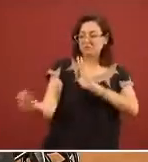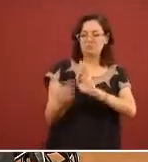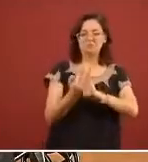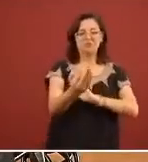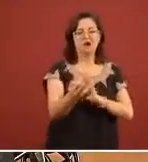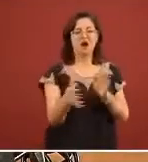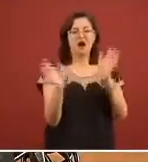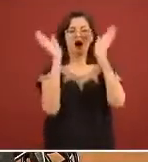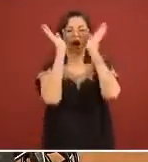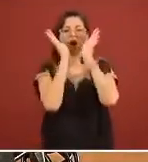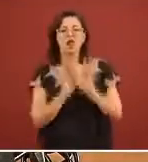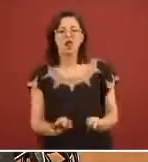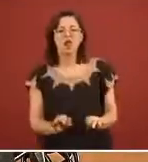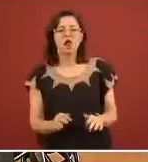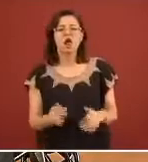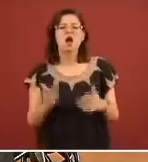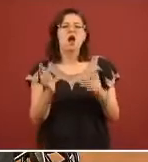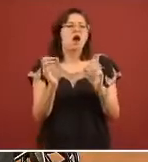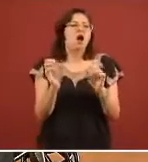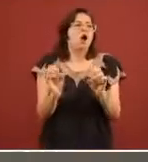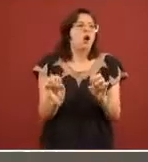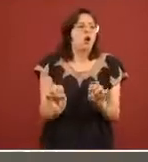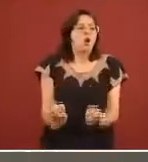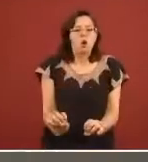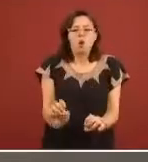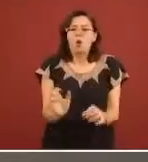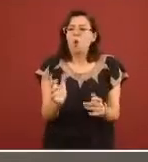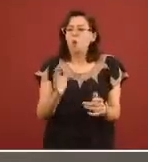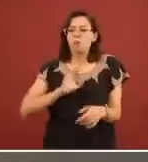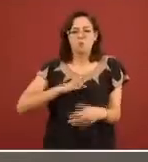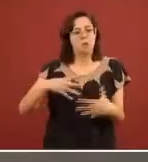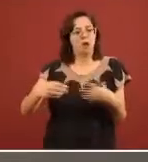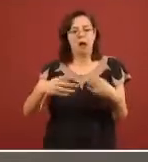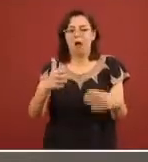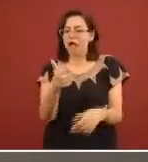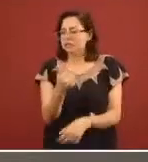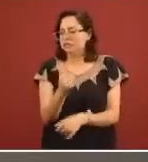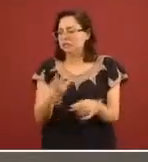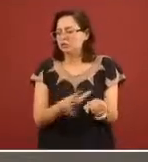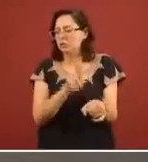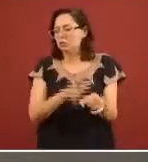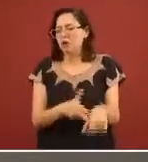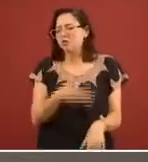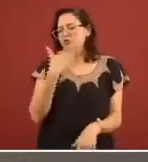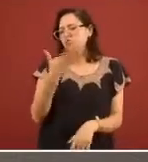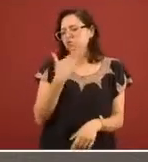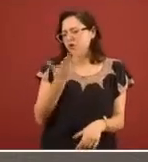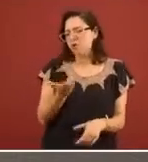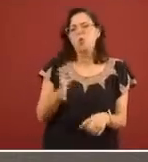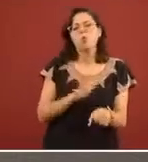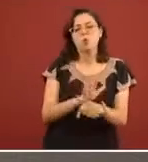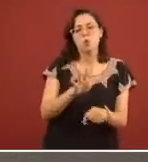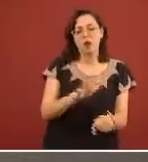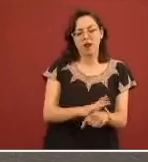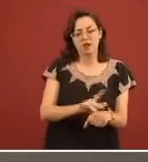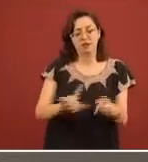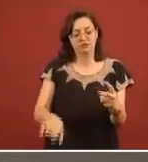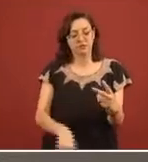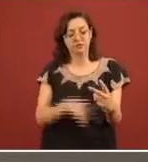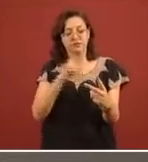distancia o es el comportamiento natural de una pandemia como esta. Una segunda pregunta para el